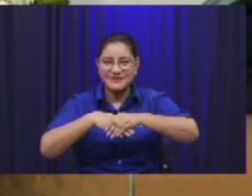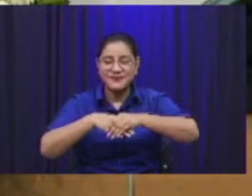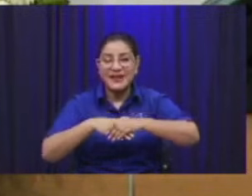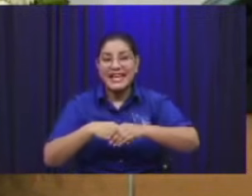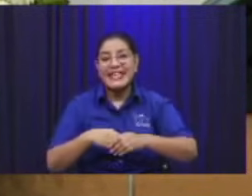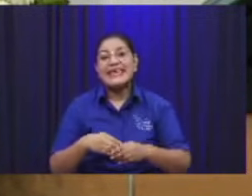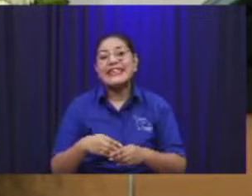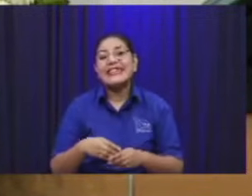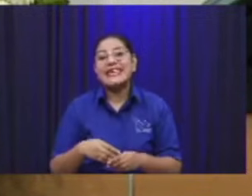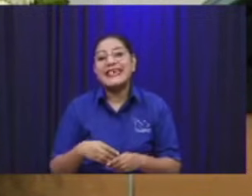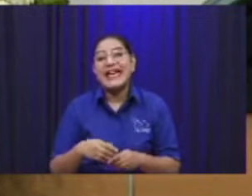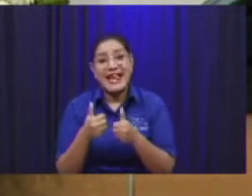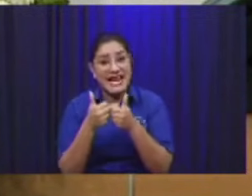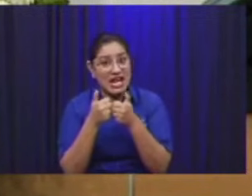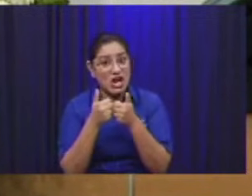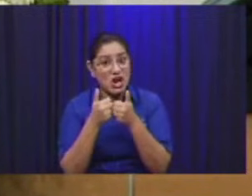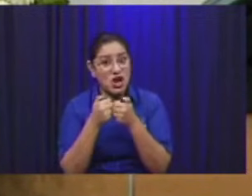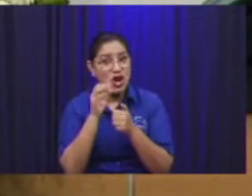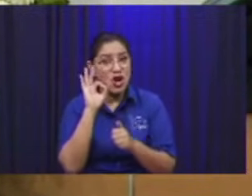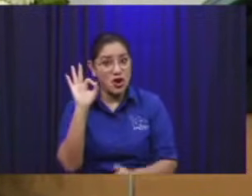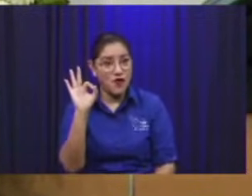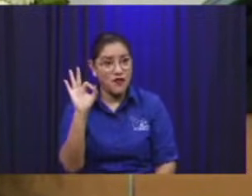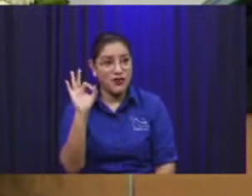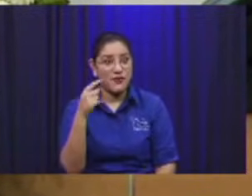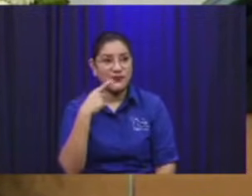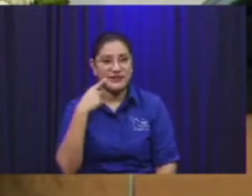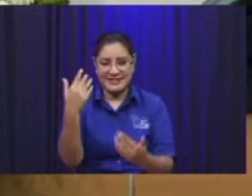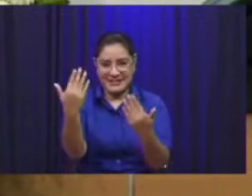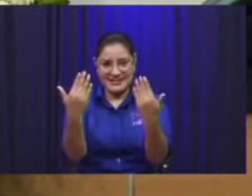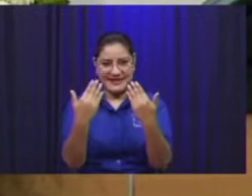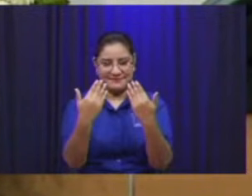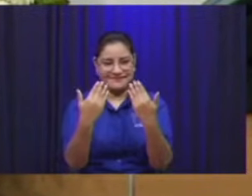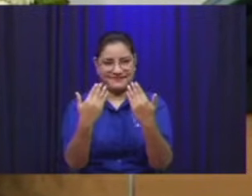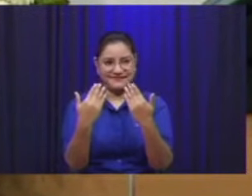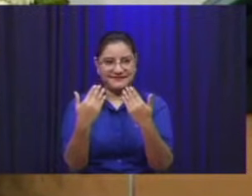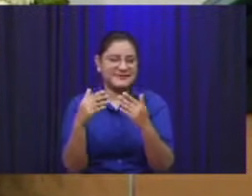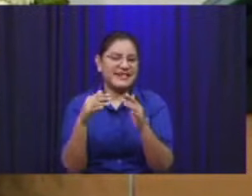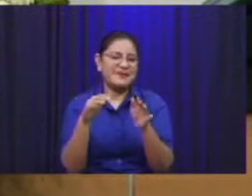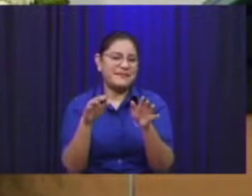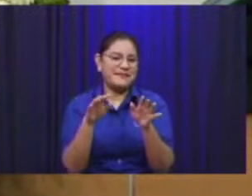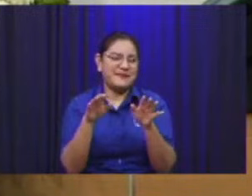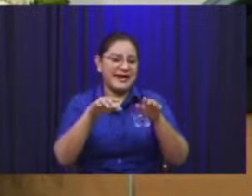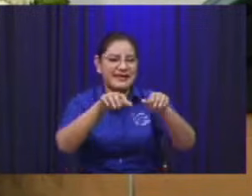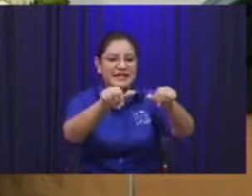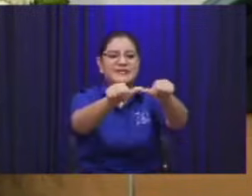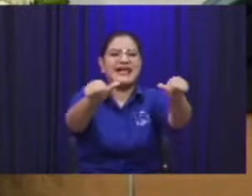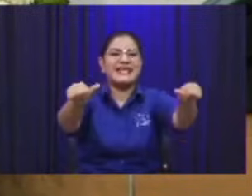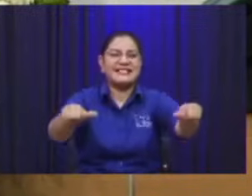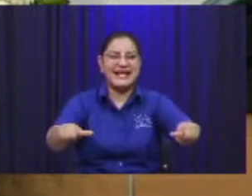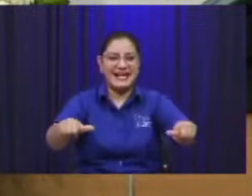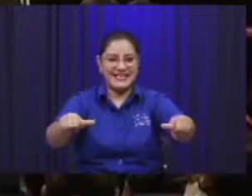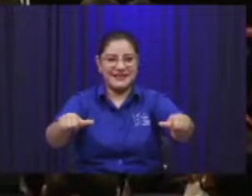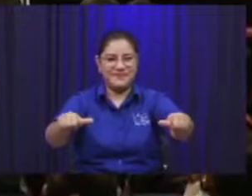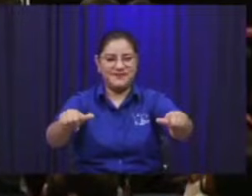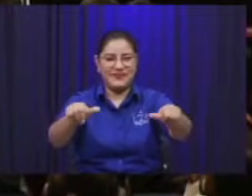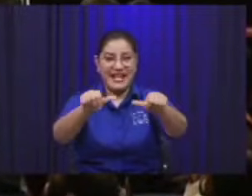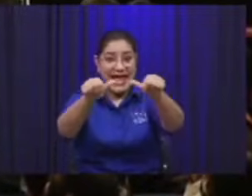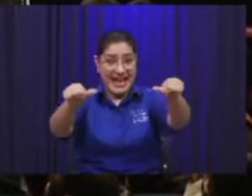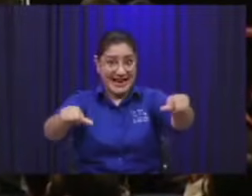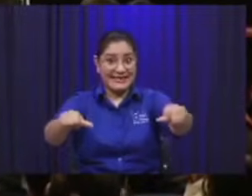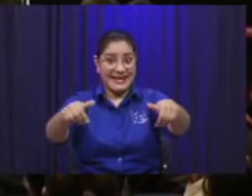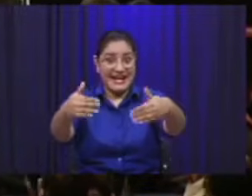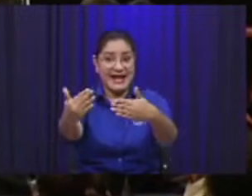generalmente en lo tradicional el novio ya está aquí llamémosle así el altar pero aquí enfrente está el